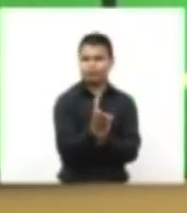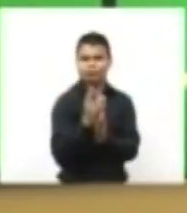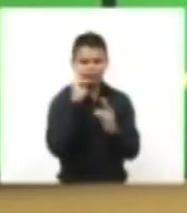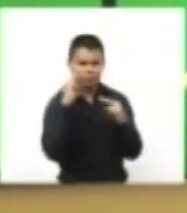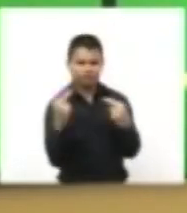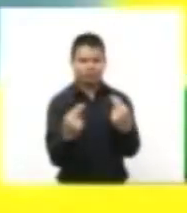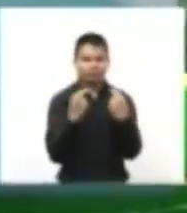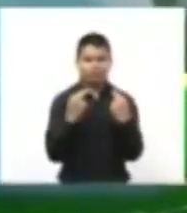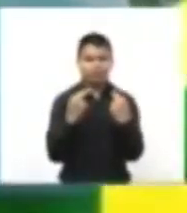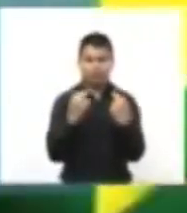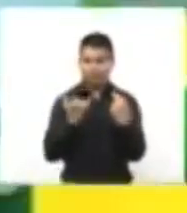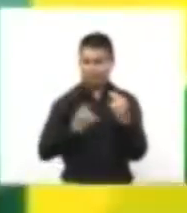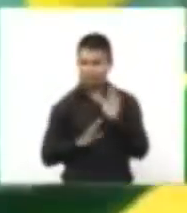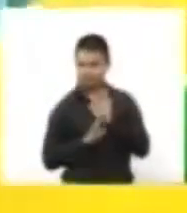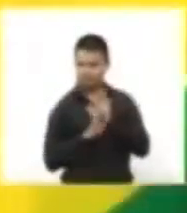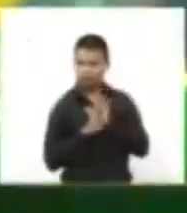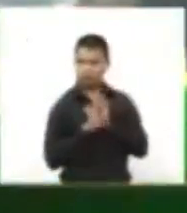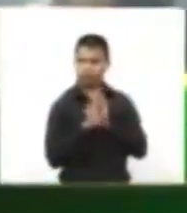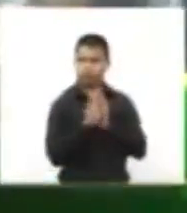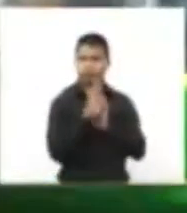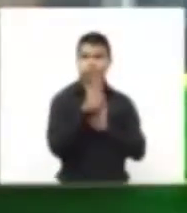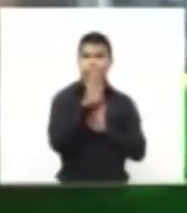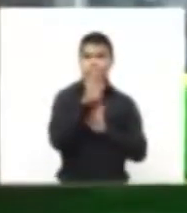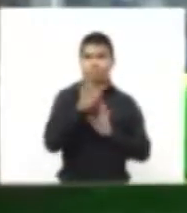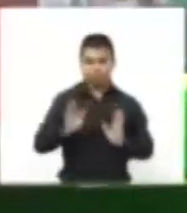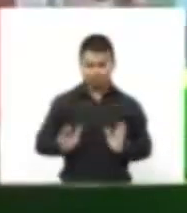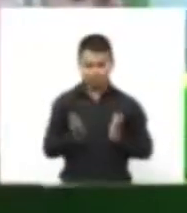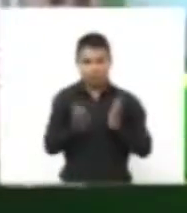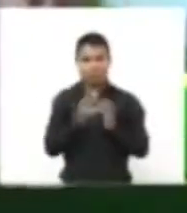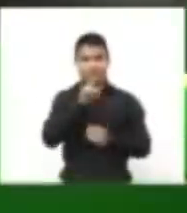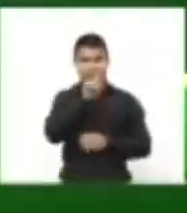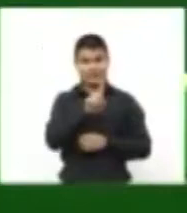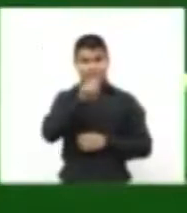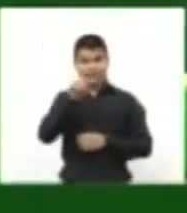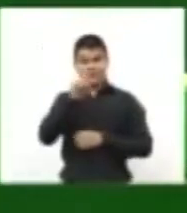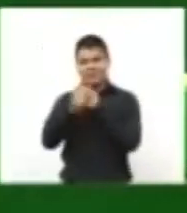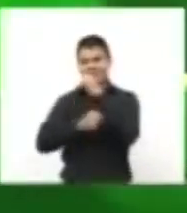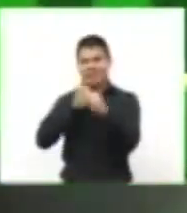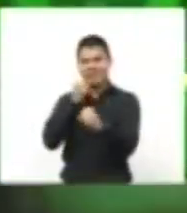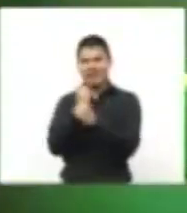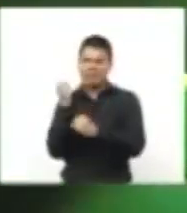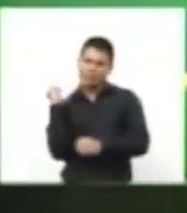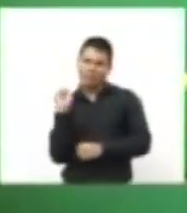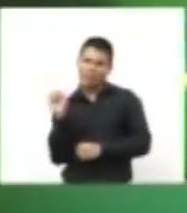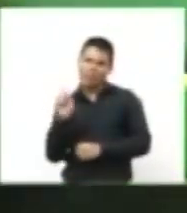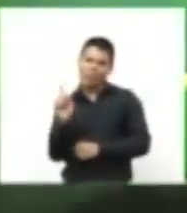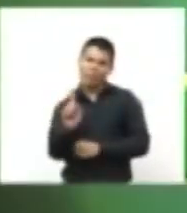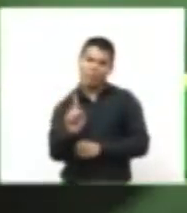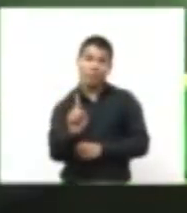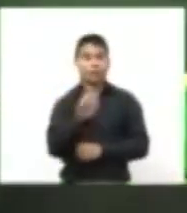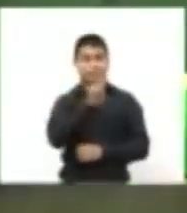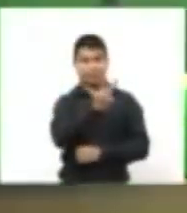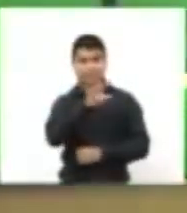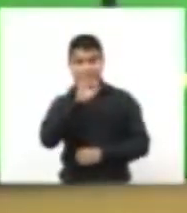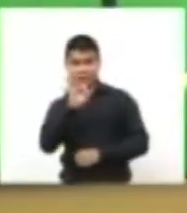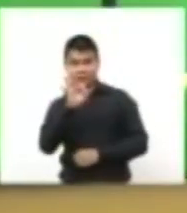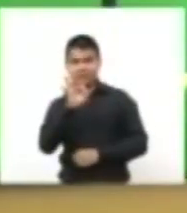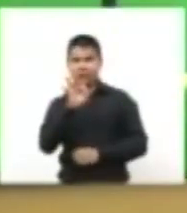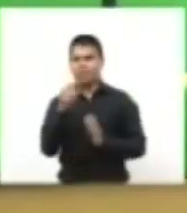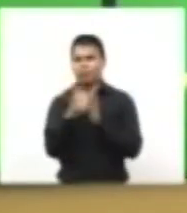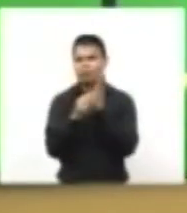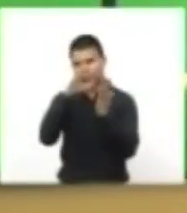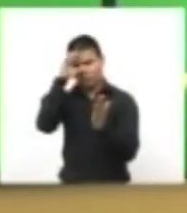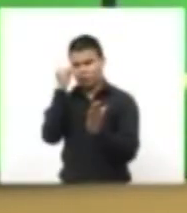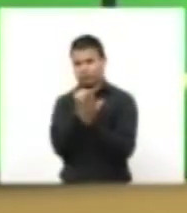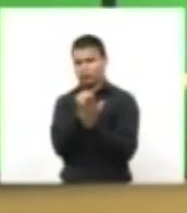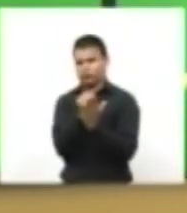han permitido crecer. Son 16 años al aire en el noticiero y 23 en nuestra franja de opinión. La tarea se está